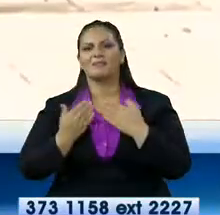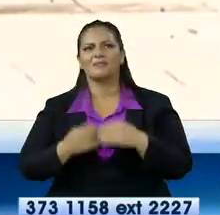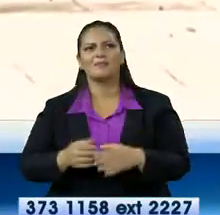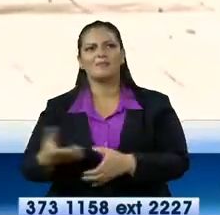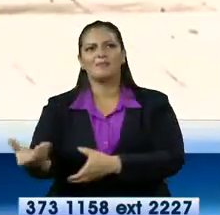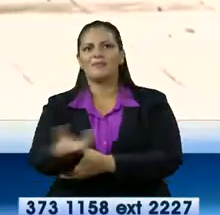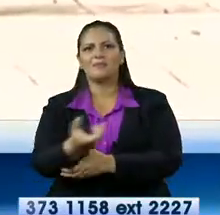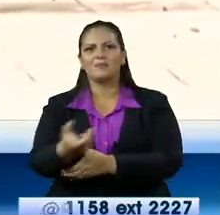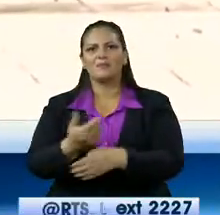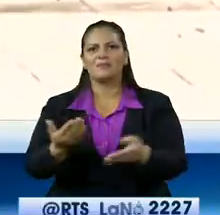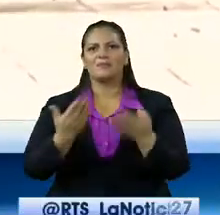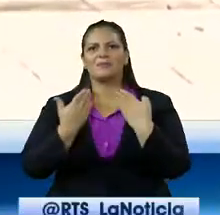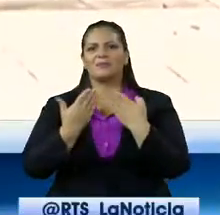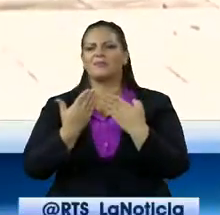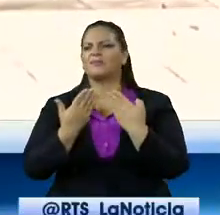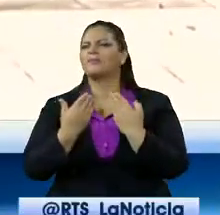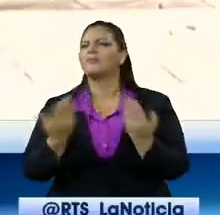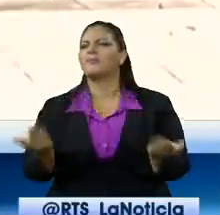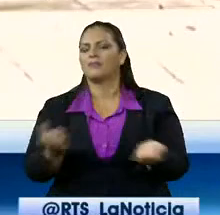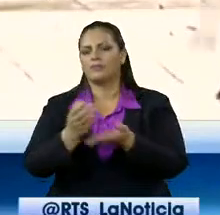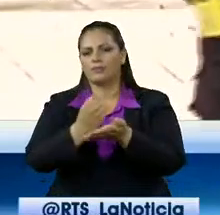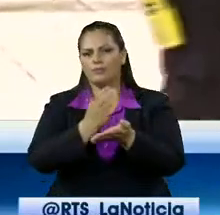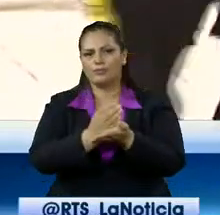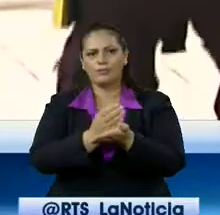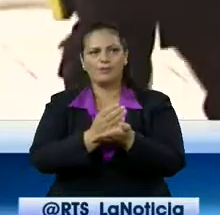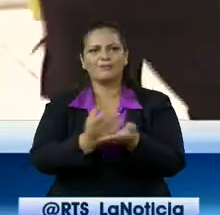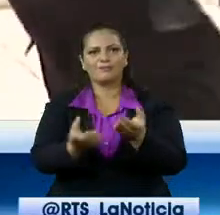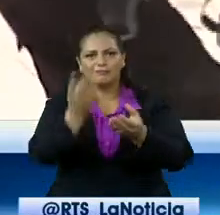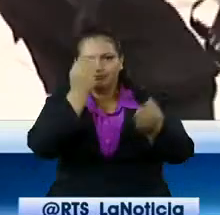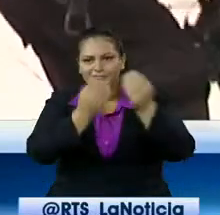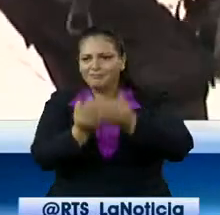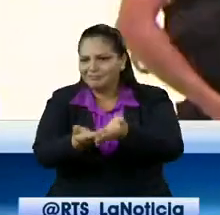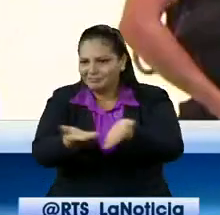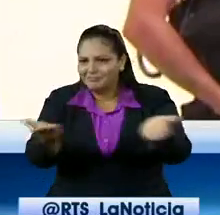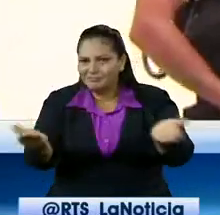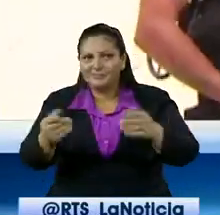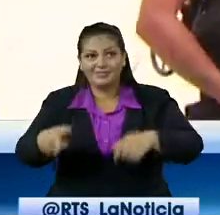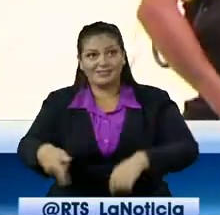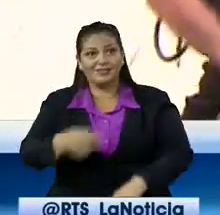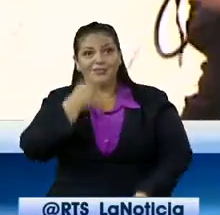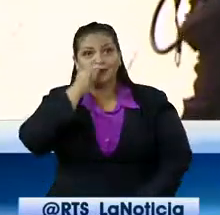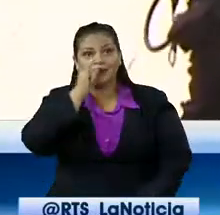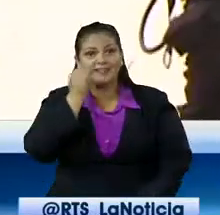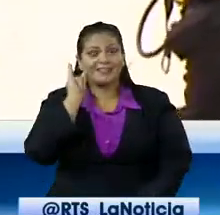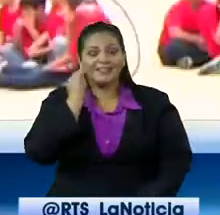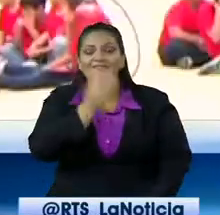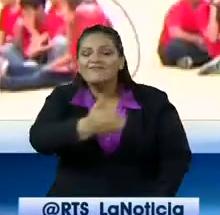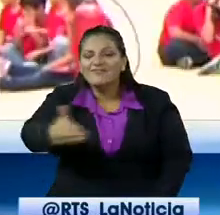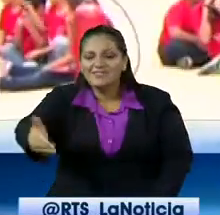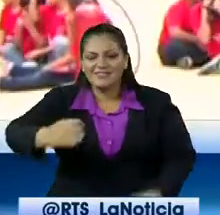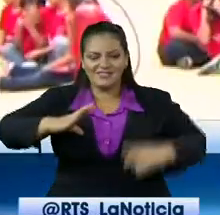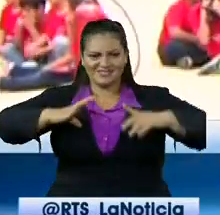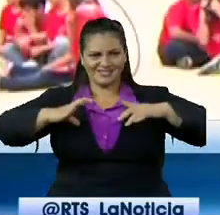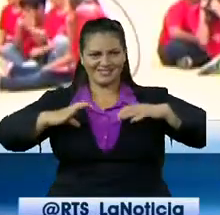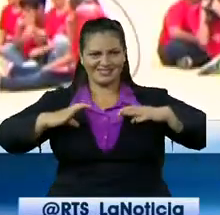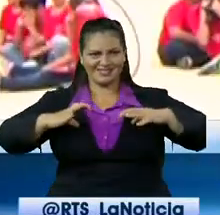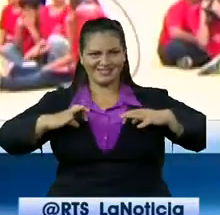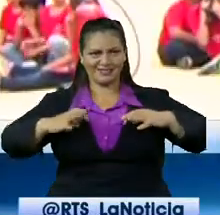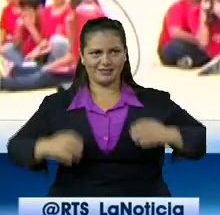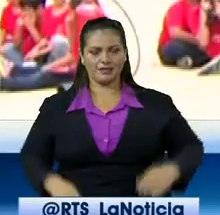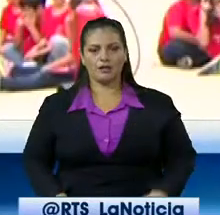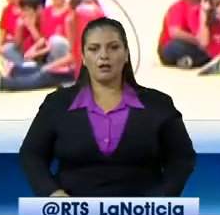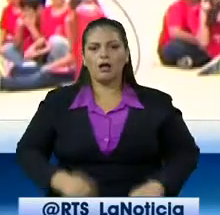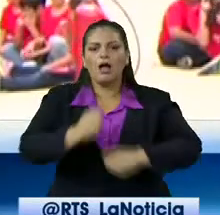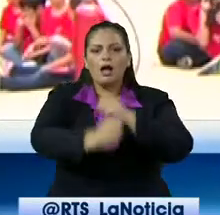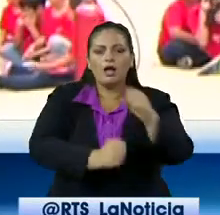Bomberos Extreme es uno de los cursos que se ofrecen esta temporada de vacaciones para los más pequeños del hogar. Es a partir de los 8